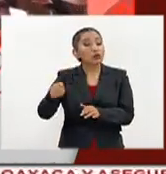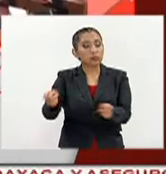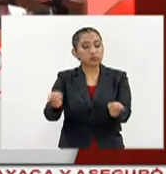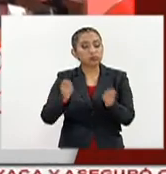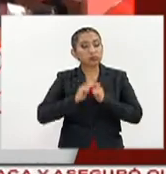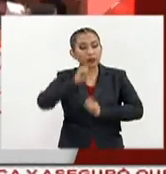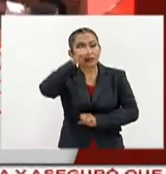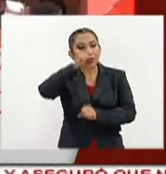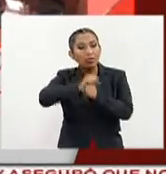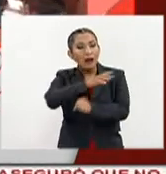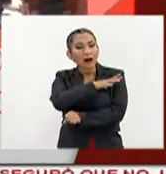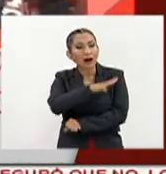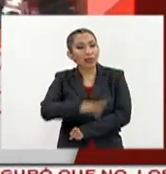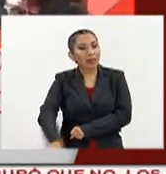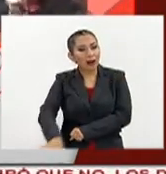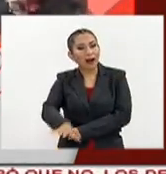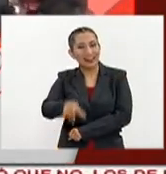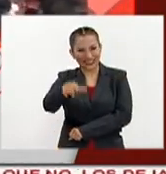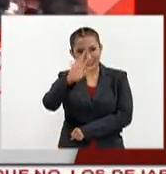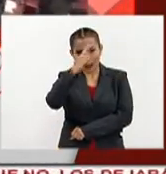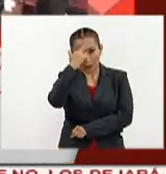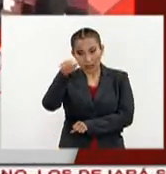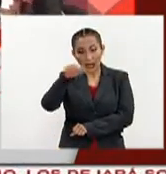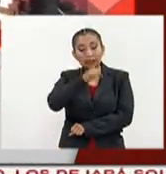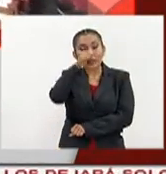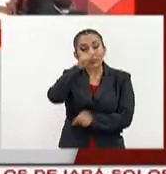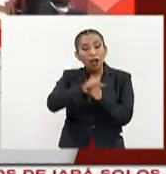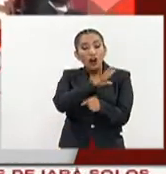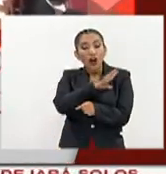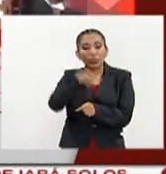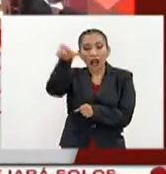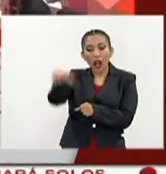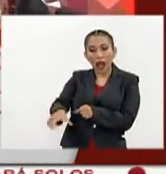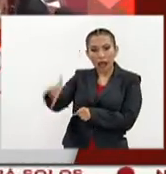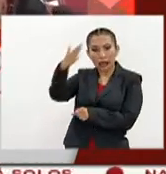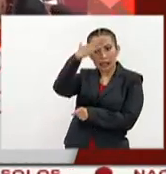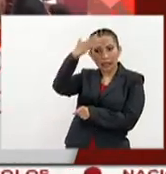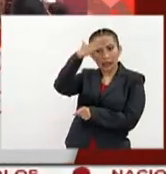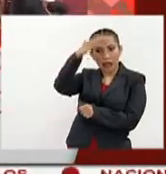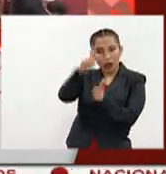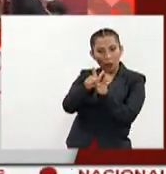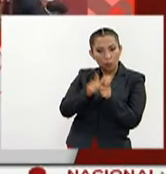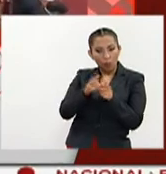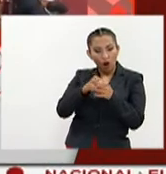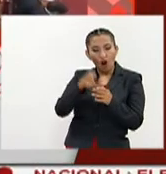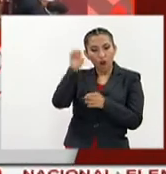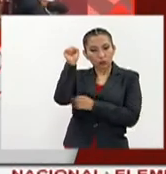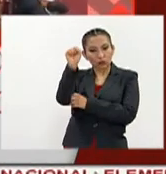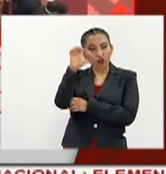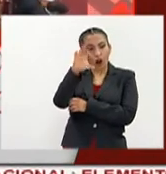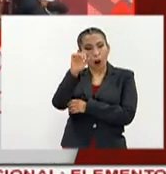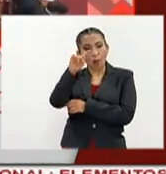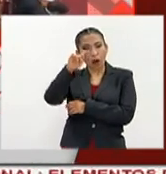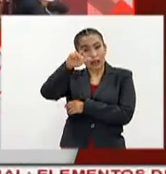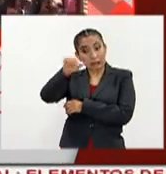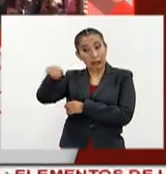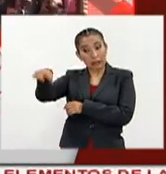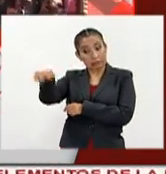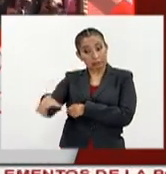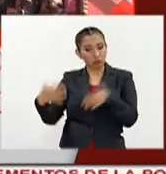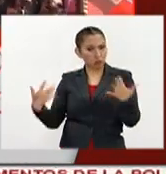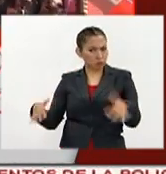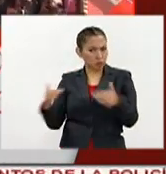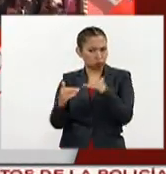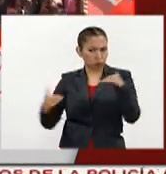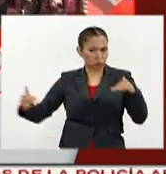como secretario general. Hay que recordar que secretario general pues es el liderazgo del Partido Comunista y por ende es una posición